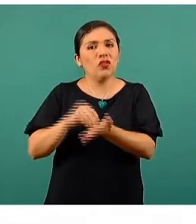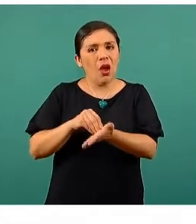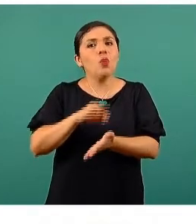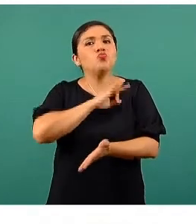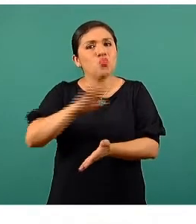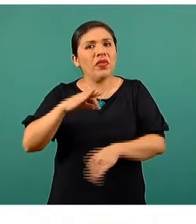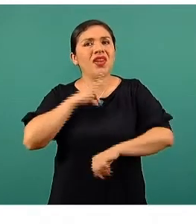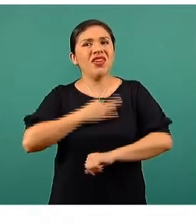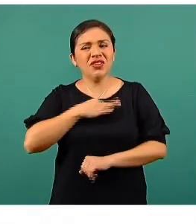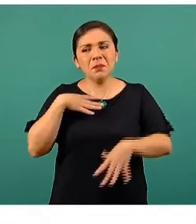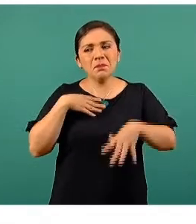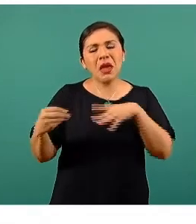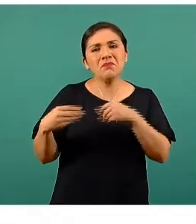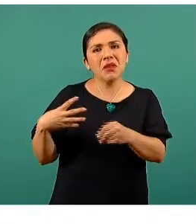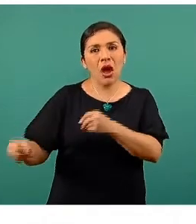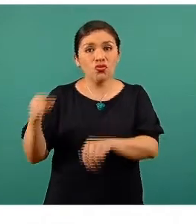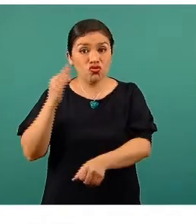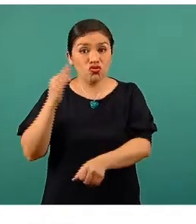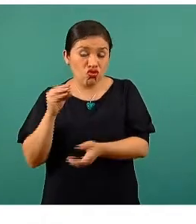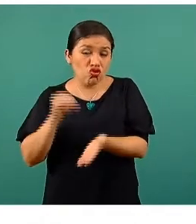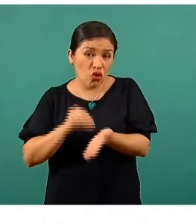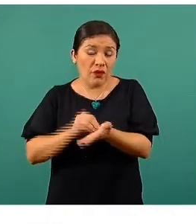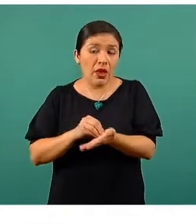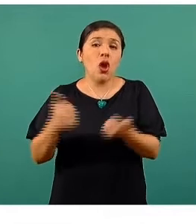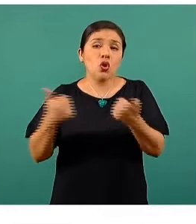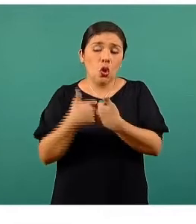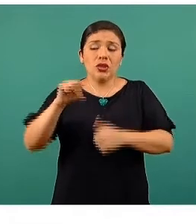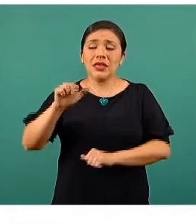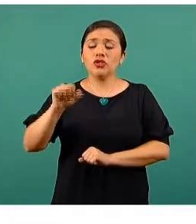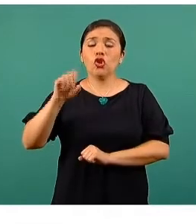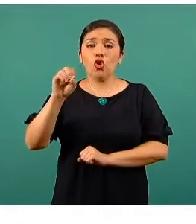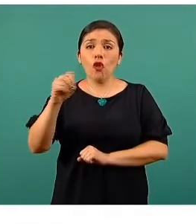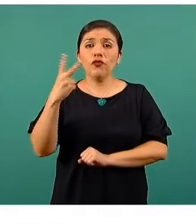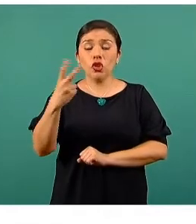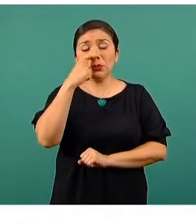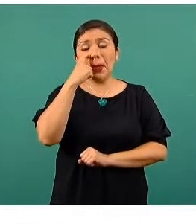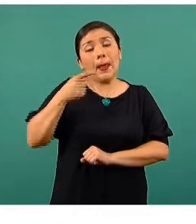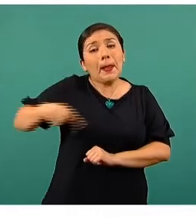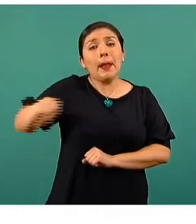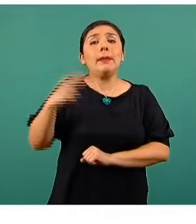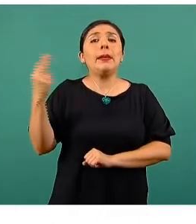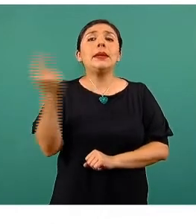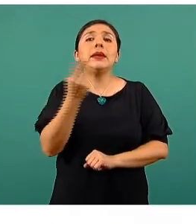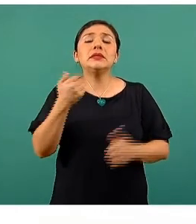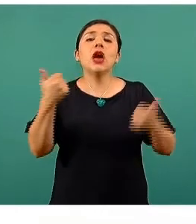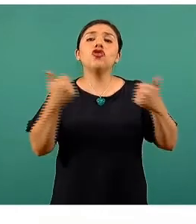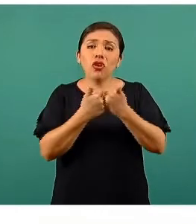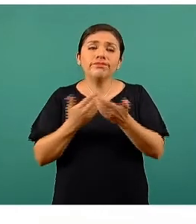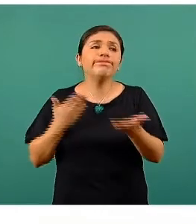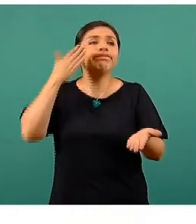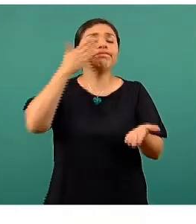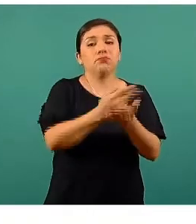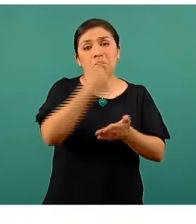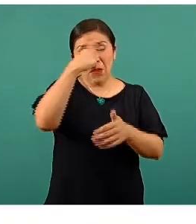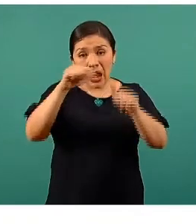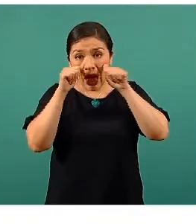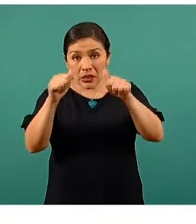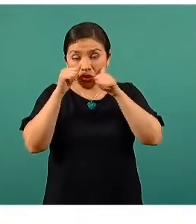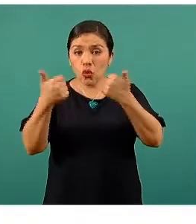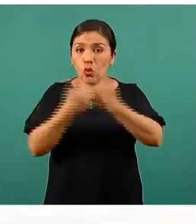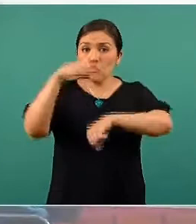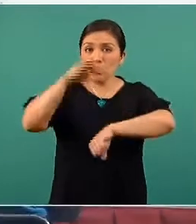una infección activa por el virus SARS-CoV-2, que han necesitado de acudir a los servicios de salud y